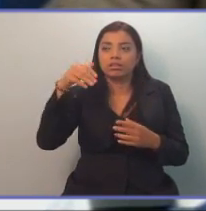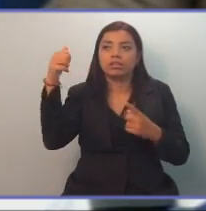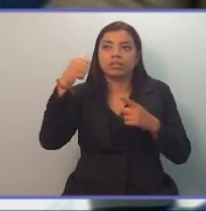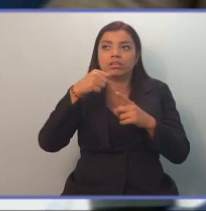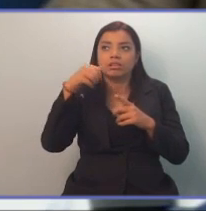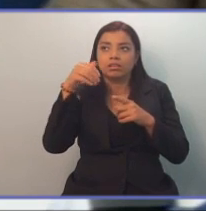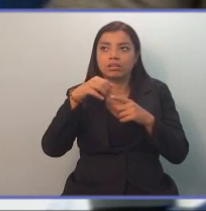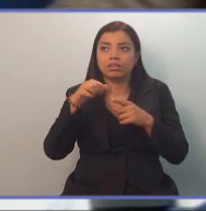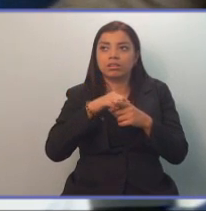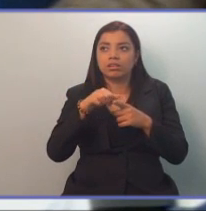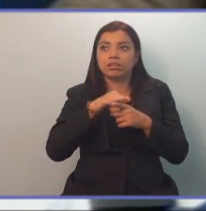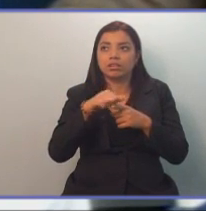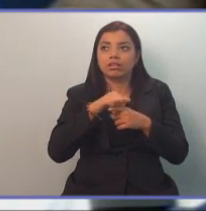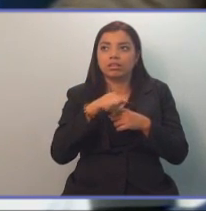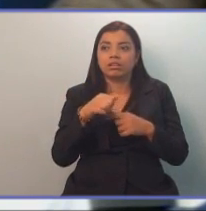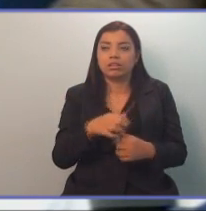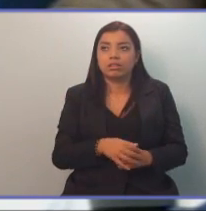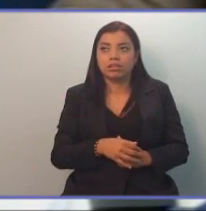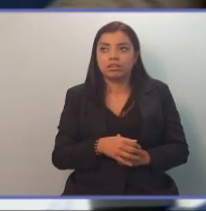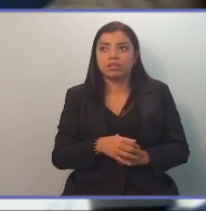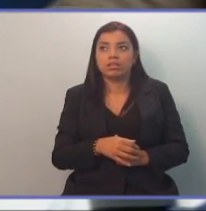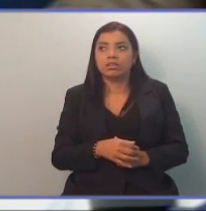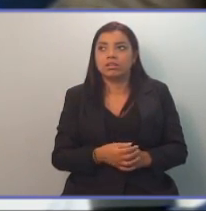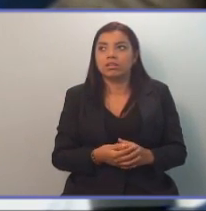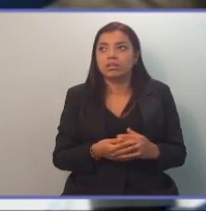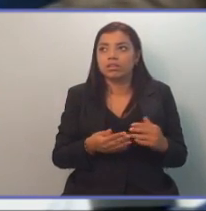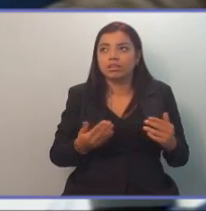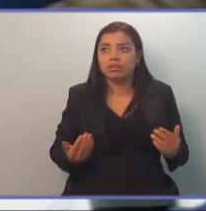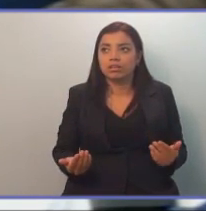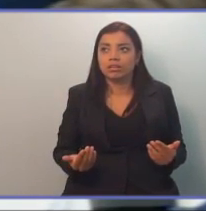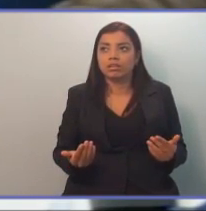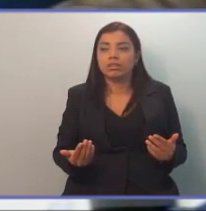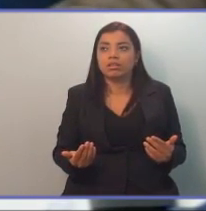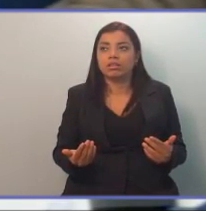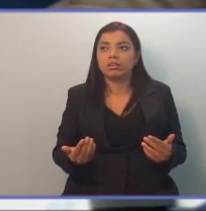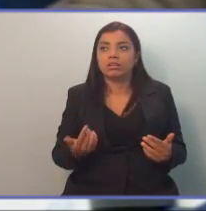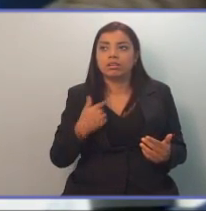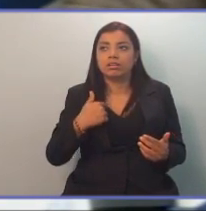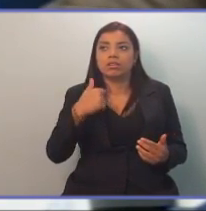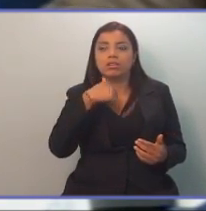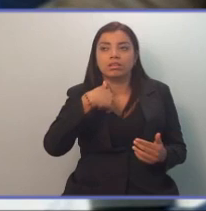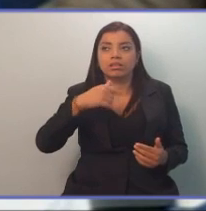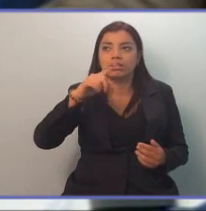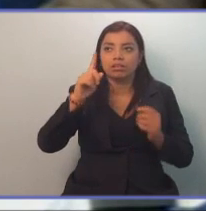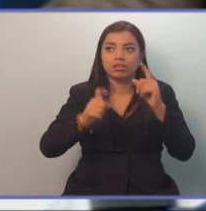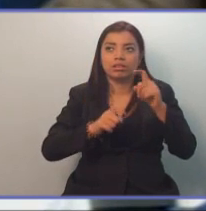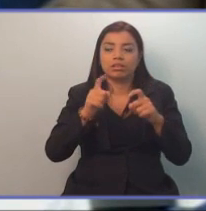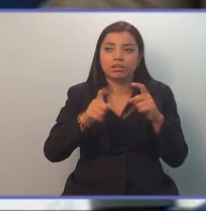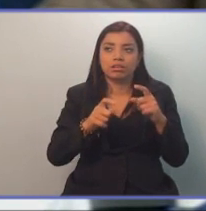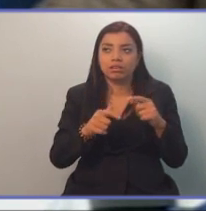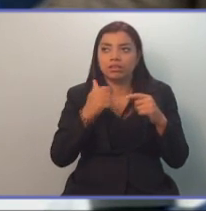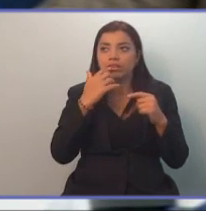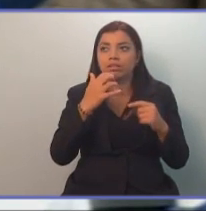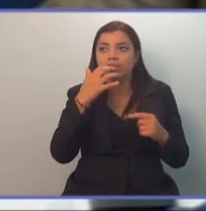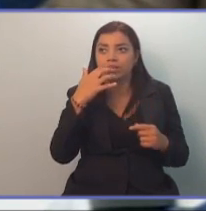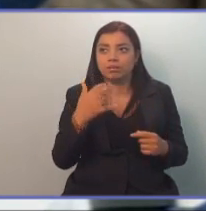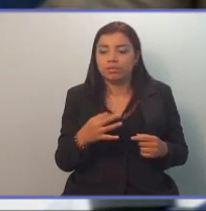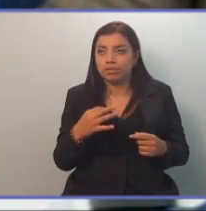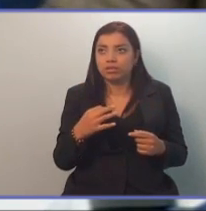al respecto, ¿verdad?, que dan. Pero mi pregunta va encaminada, si bien es cierto,